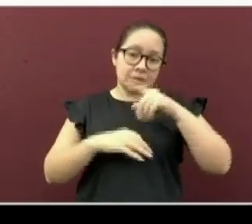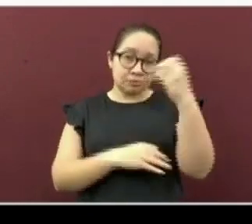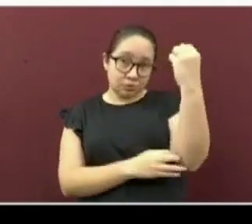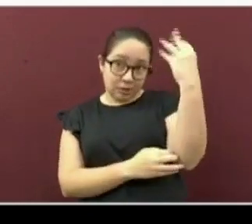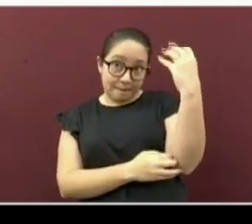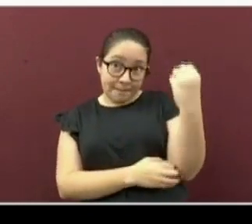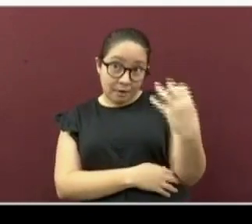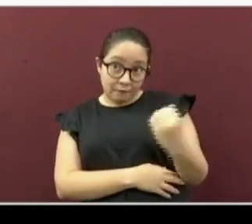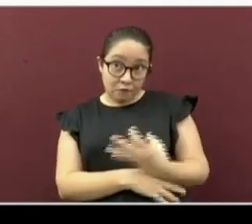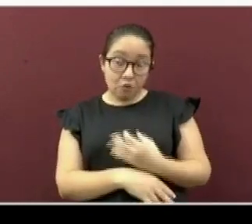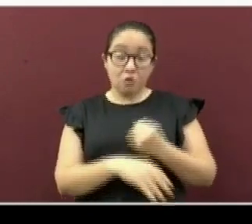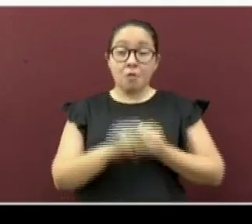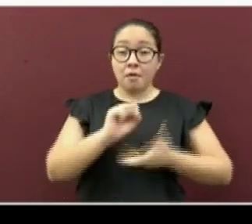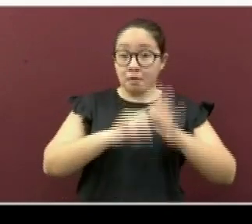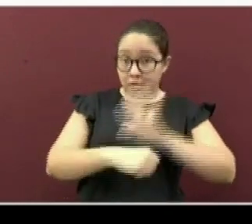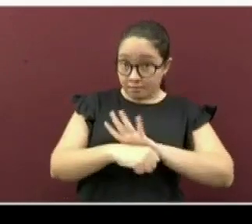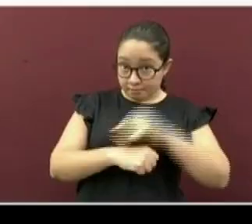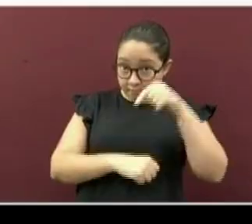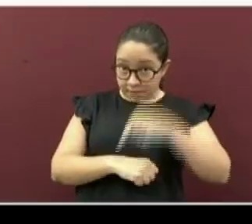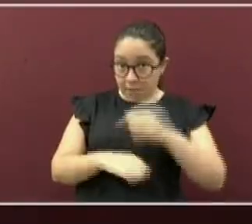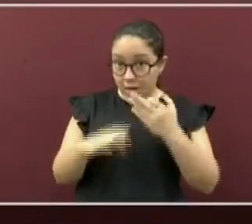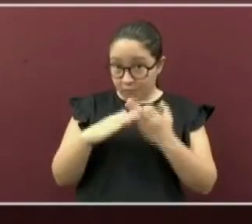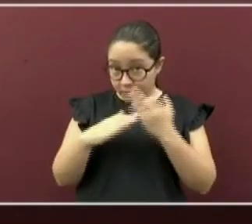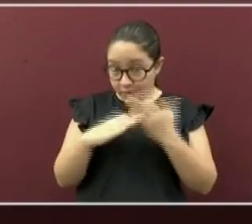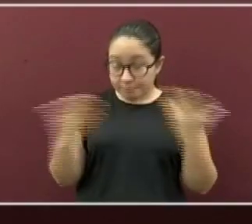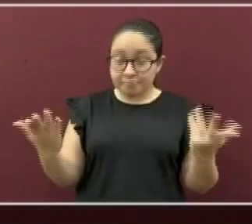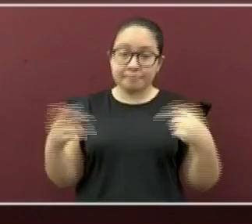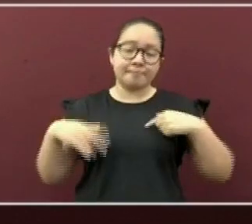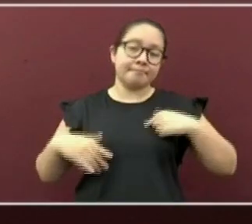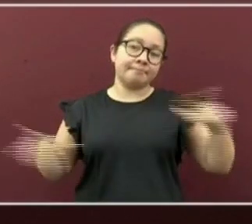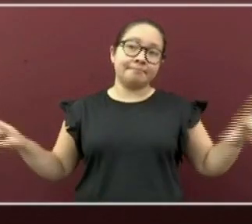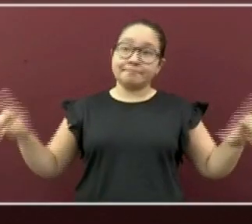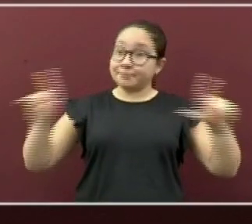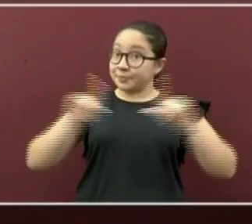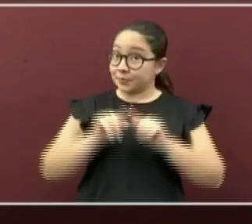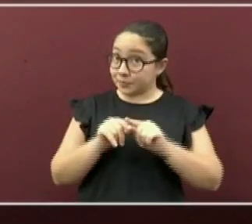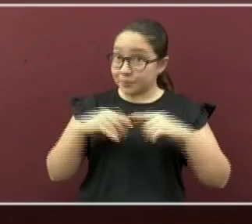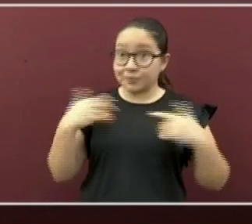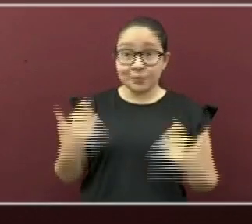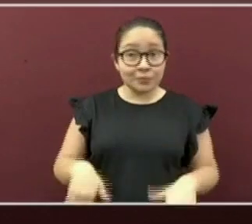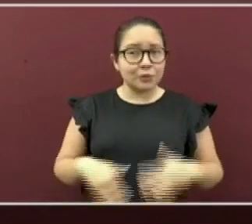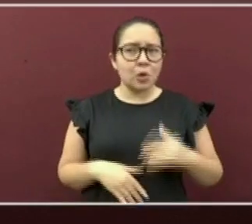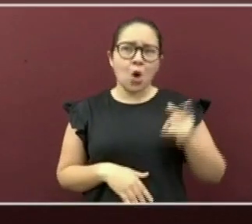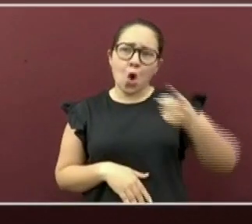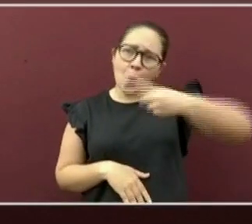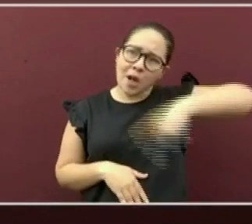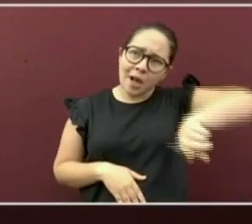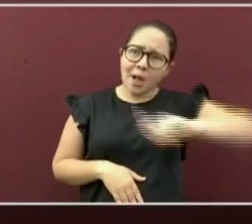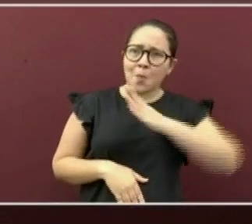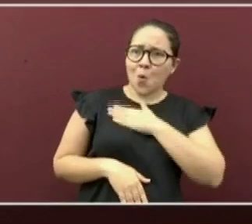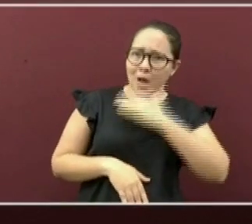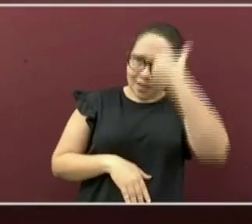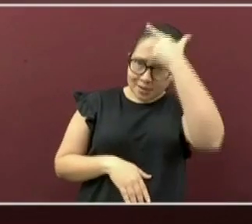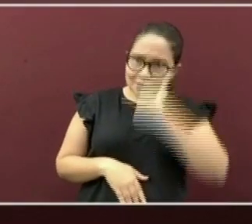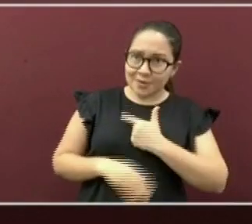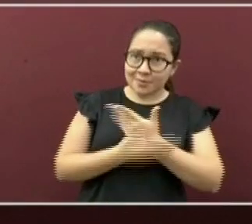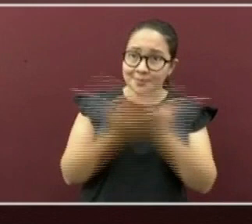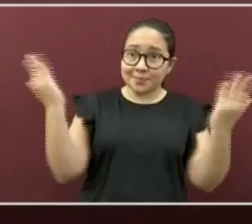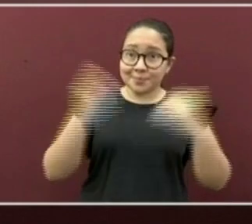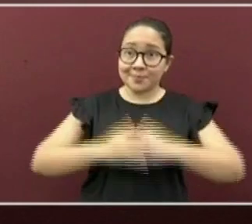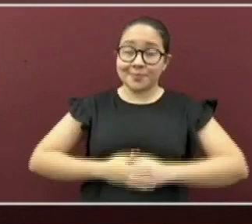semáforo epidemiológico en vigor. Por mi parte, es todo. Que pasen muy buenas noches.